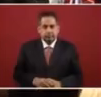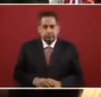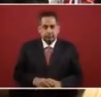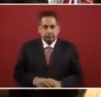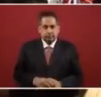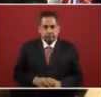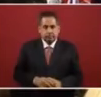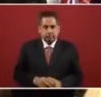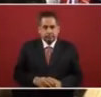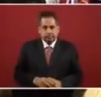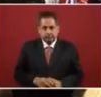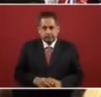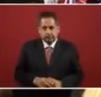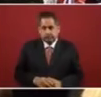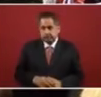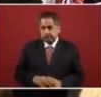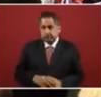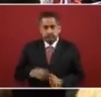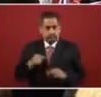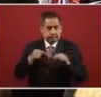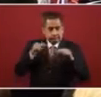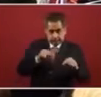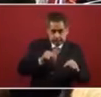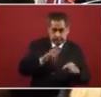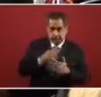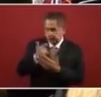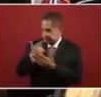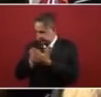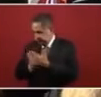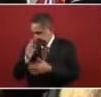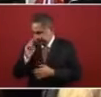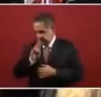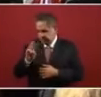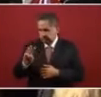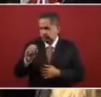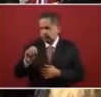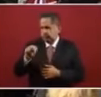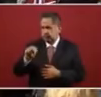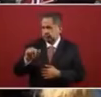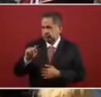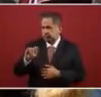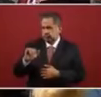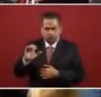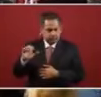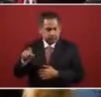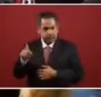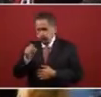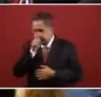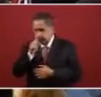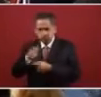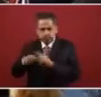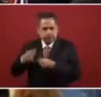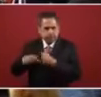Sí, antes de llegar acá, chequé la página del CONALITEC, donde está actualizándose toda